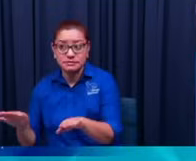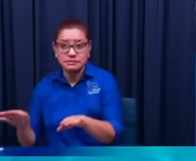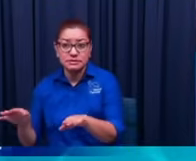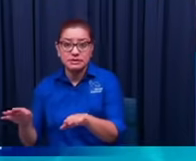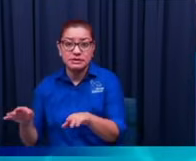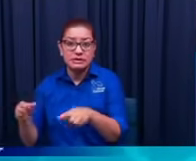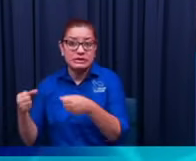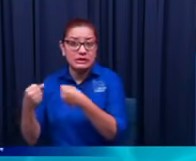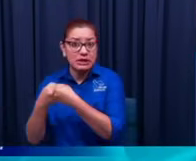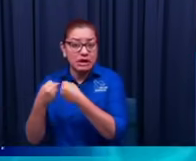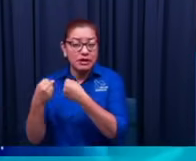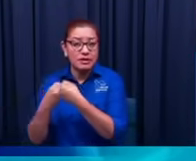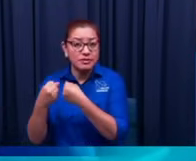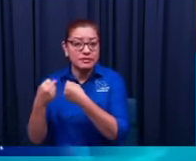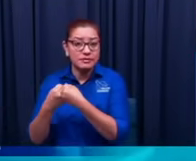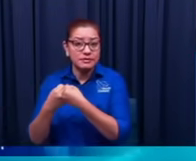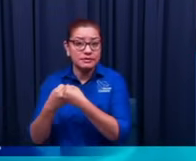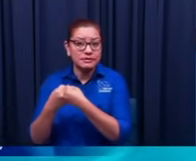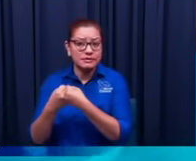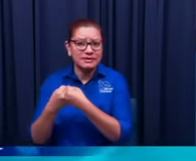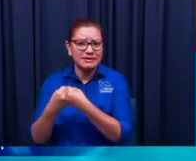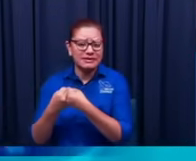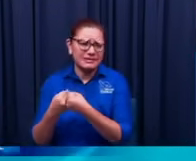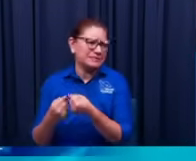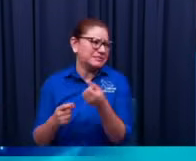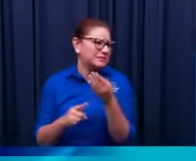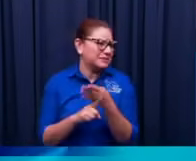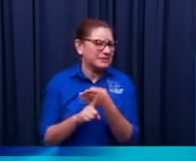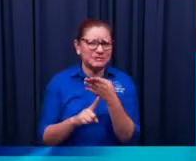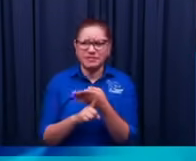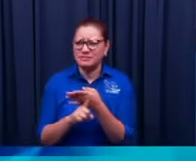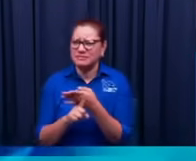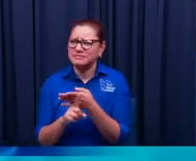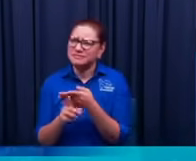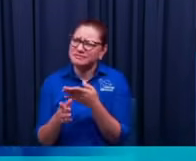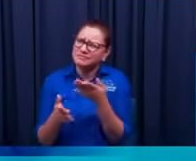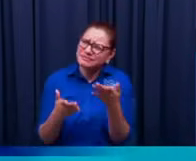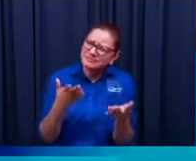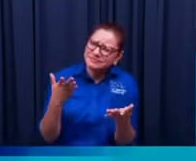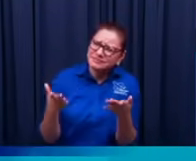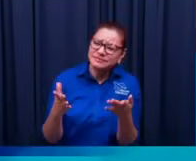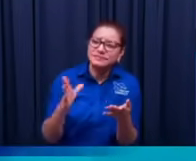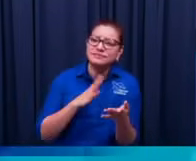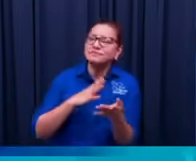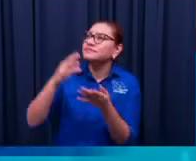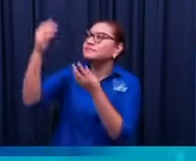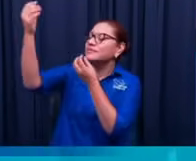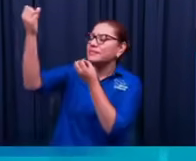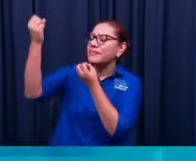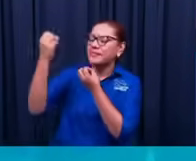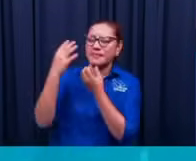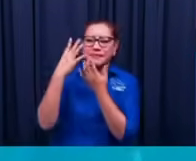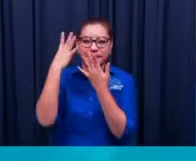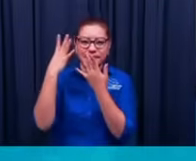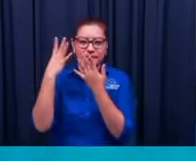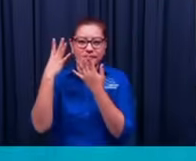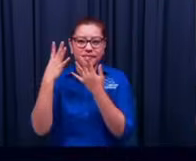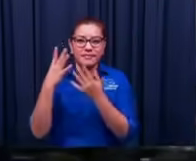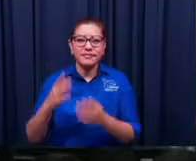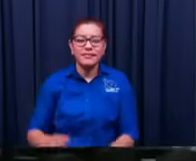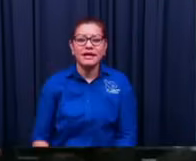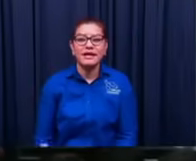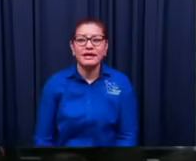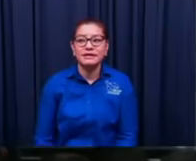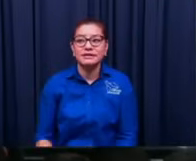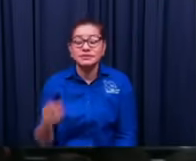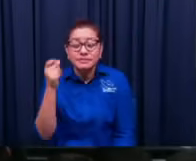a fastidiar, y no necesariamente porque sean adolescentes. Entonces tiene que haber una revelación, tiene que haber revelación, tiene que